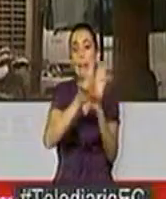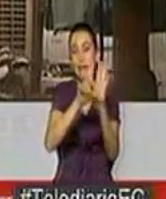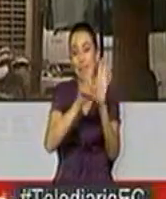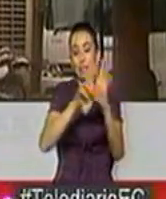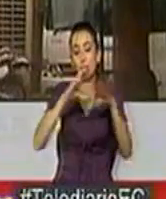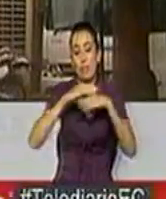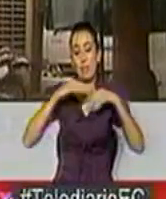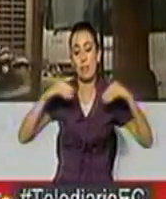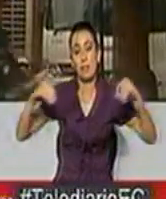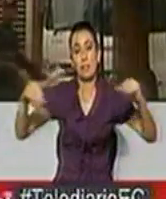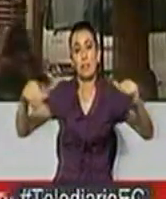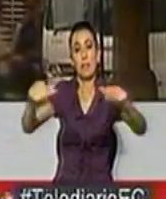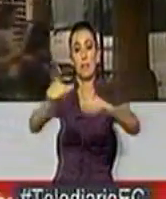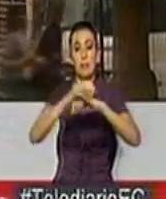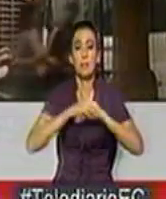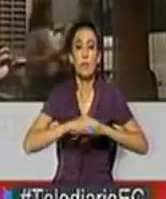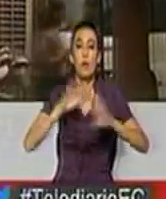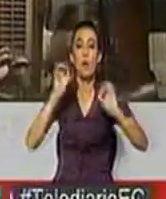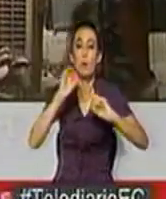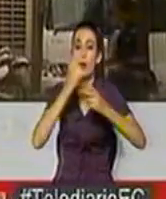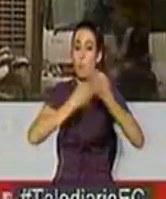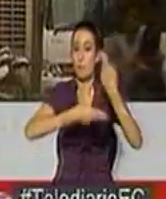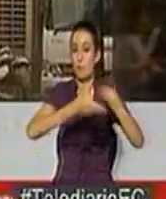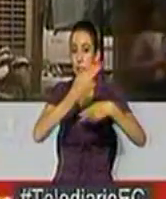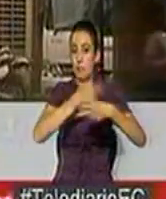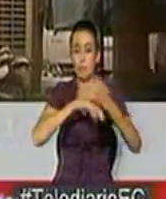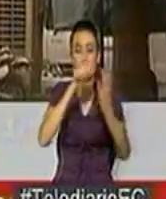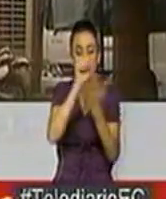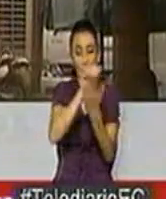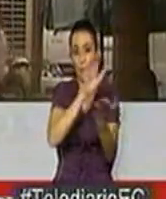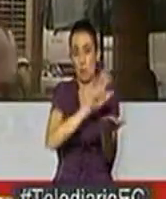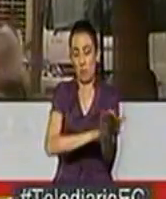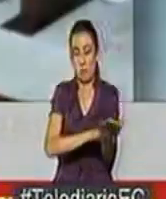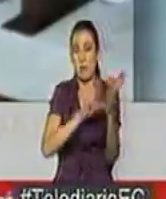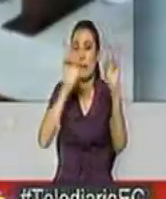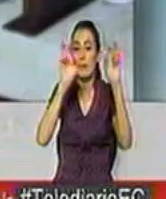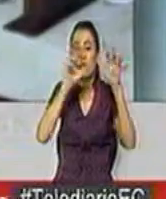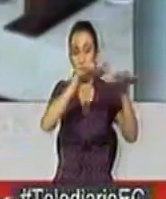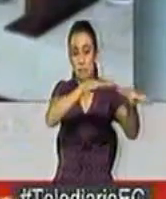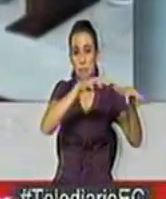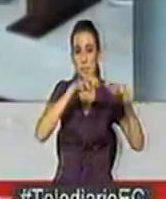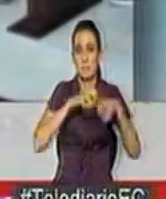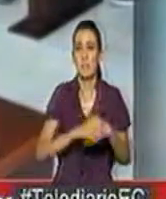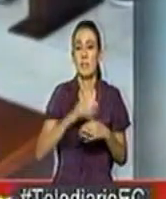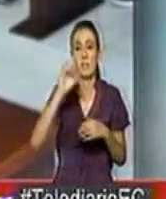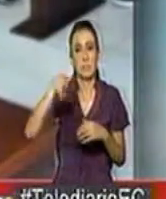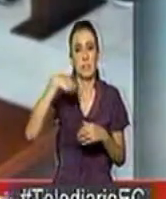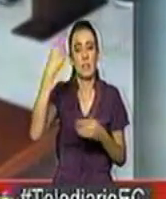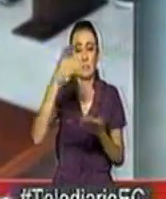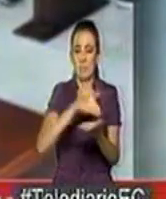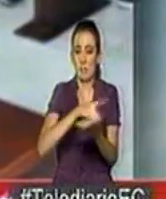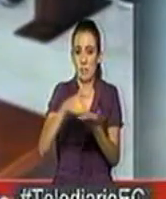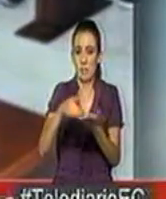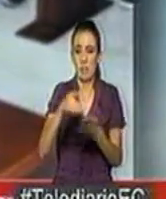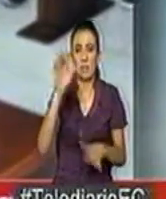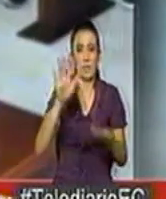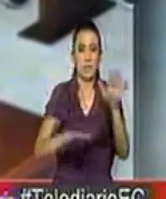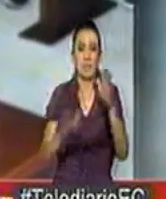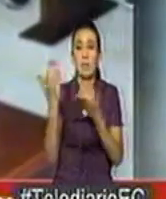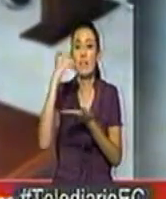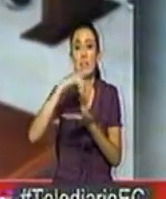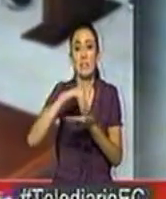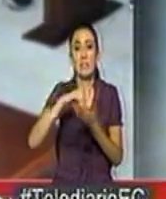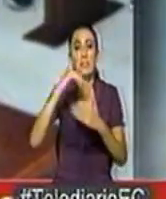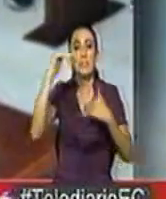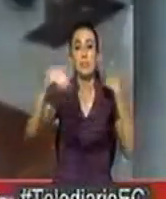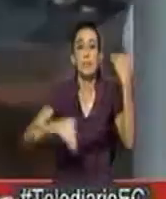producción que se dé viabilidad a los proyectos, tanto en el MAGAP. La próxima semana estas organizaciones volverán a dialogar con el